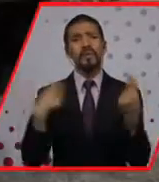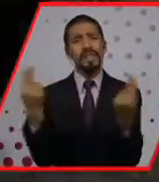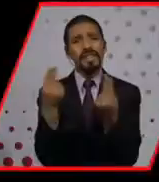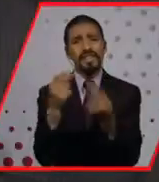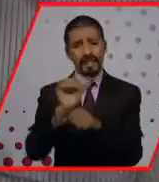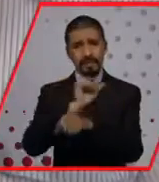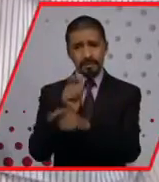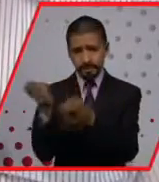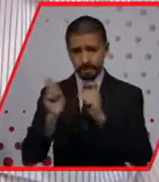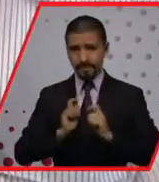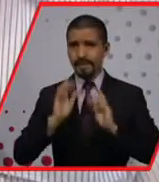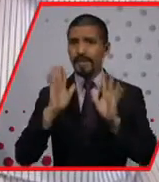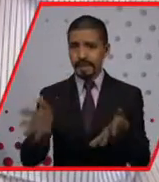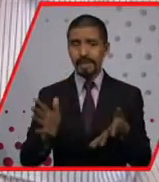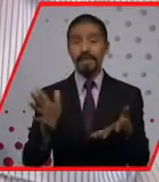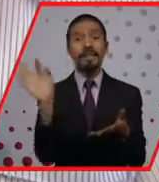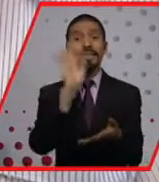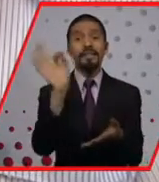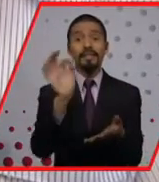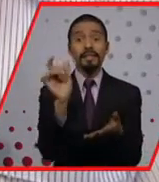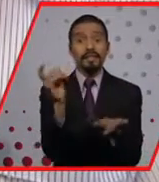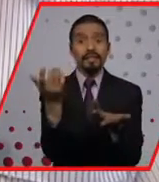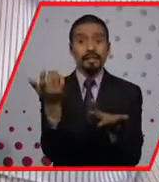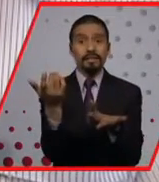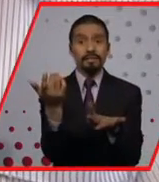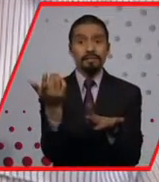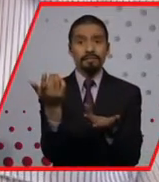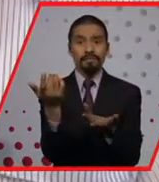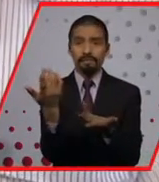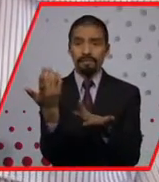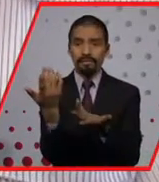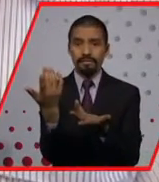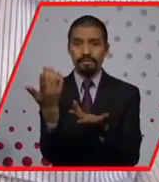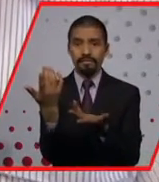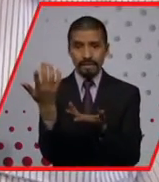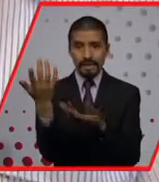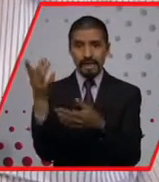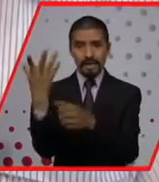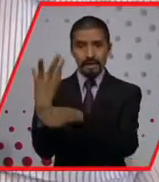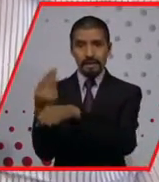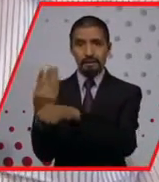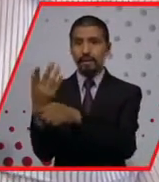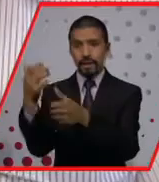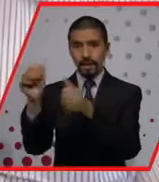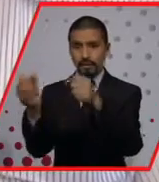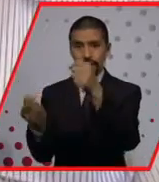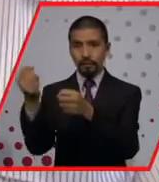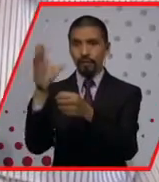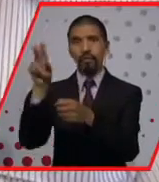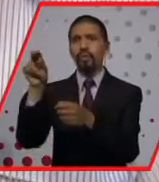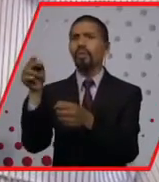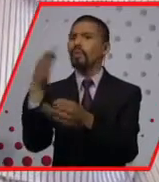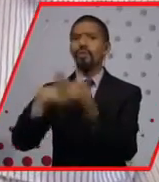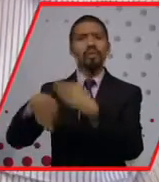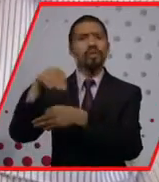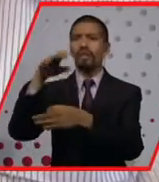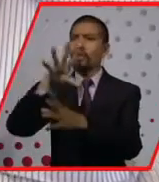camioneta, que me entregue, si no me puedo dar con la caja arrancando, que me la entregue con todas mis